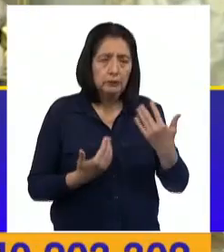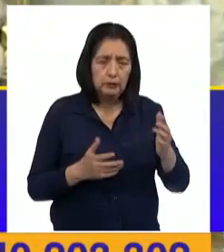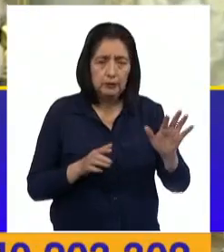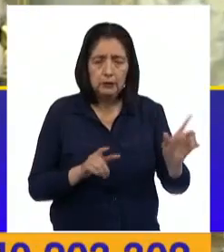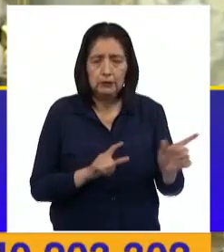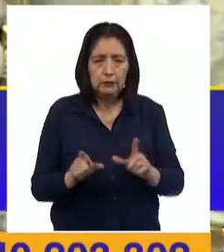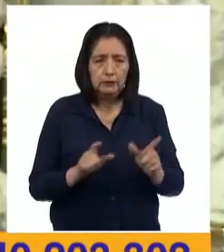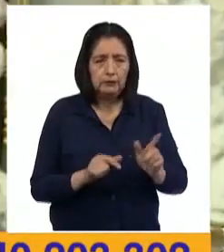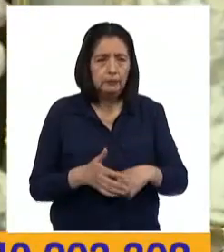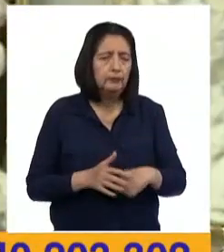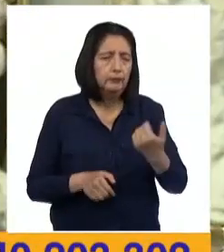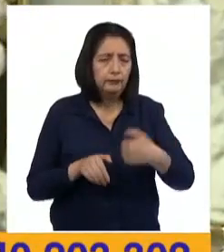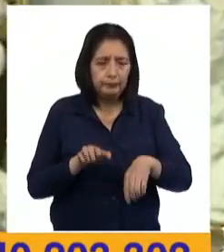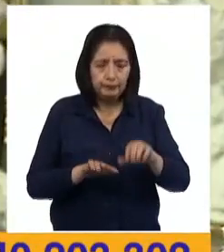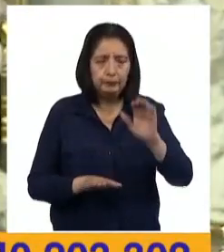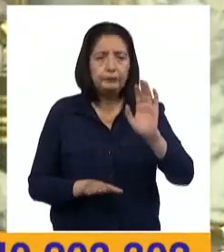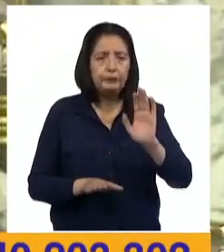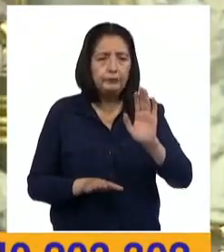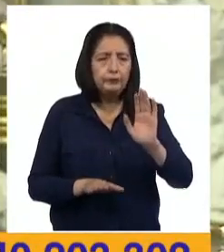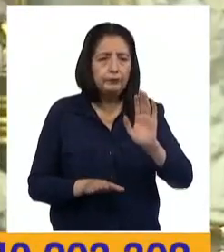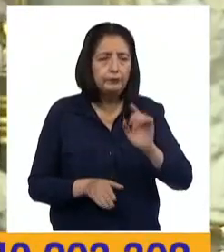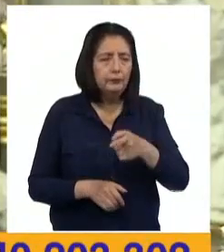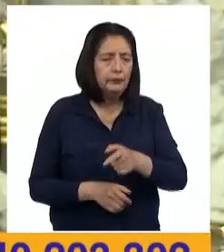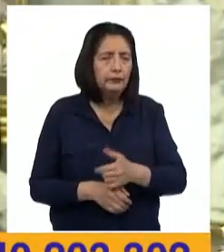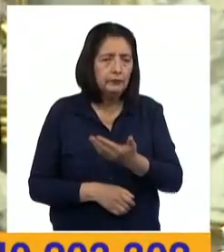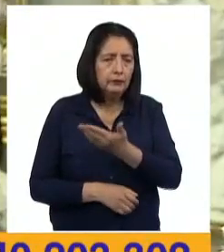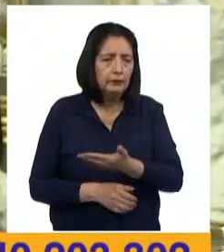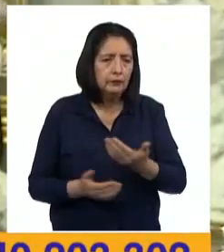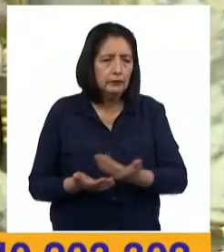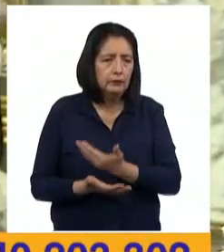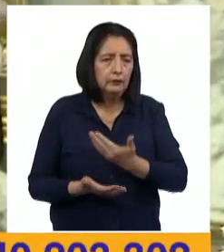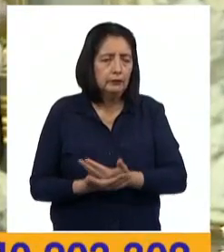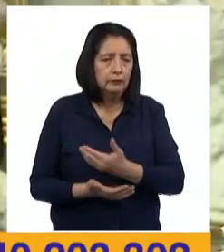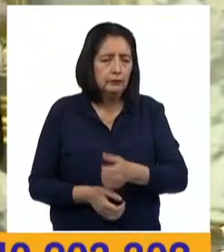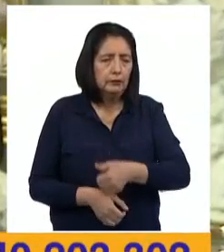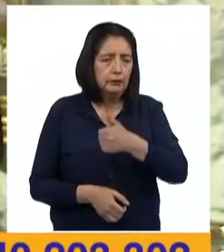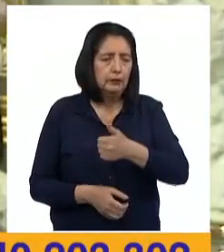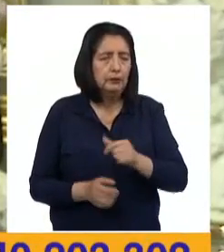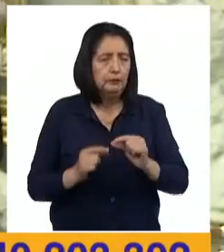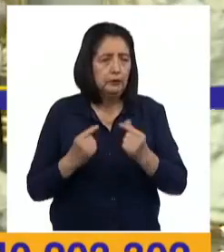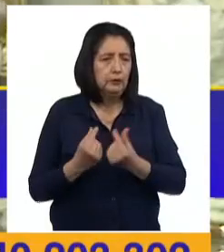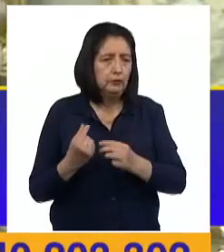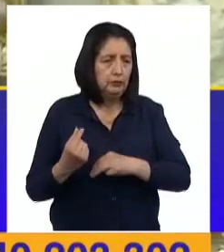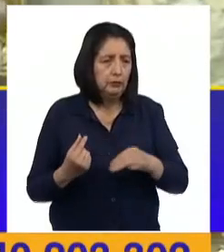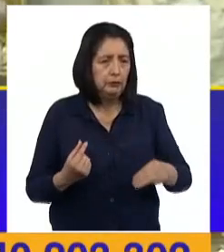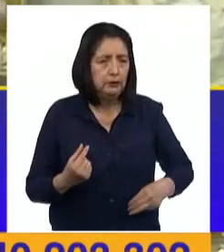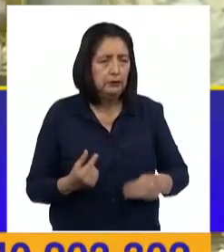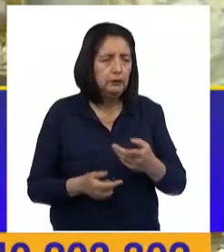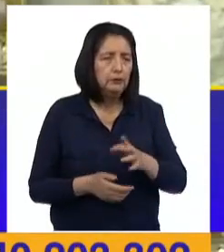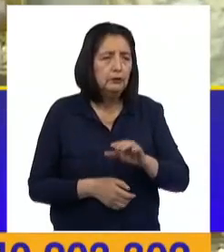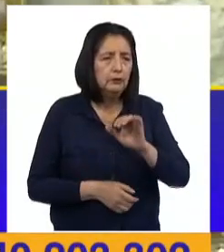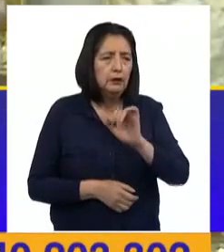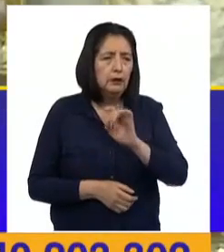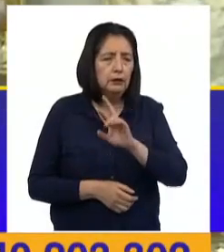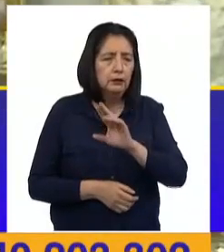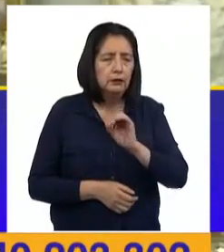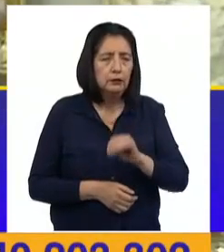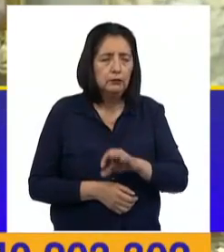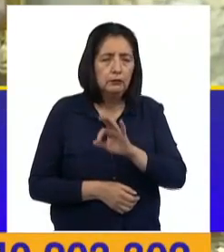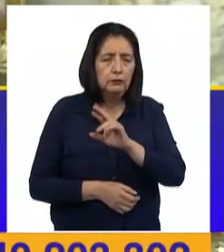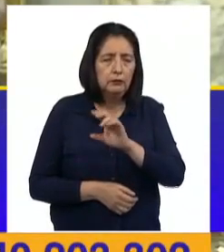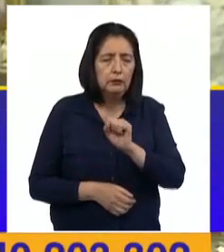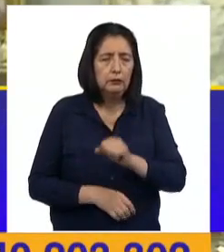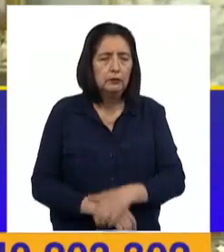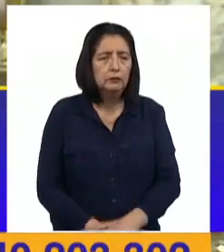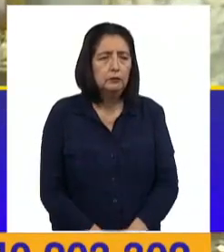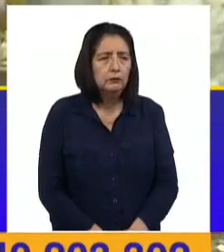encuentra listo para la toma de juramento al nuevo jefe del gabinete ministerial, Antero Flores